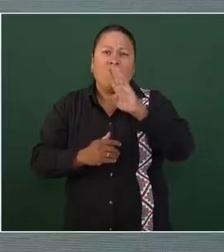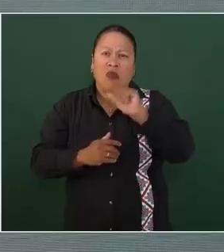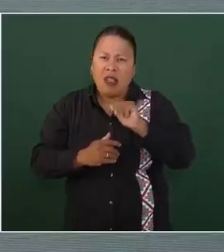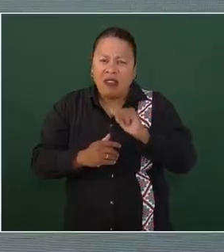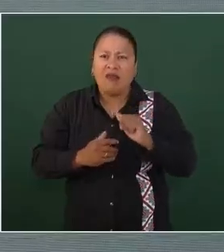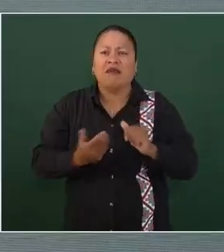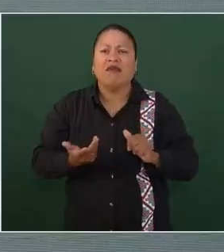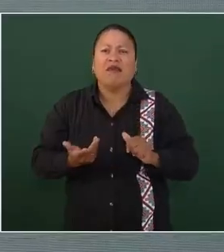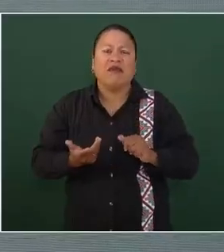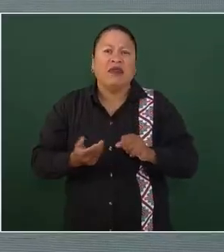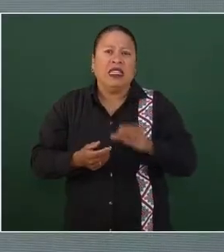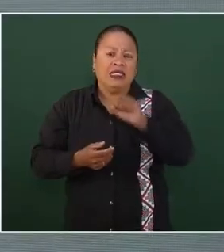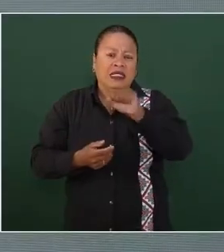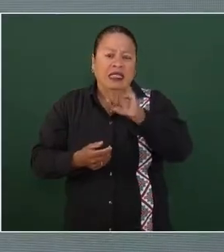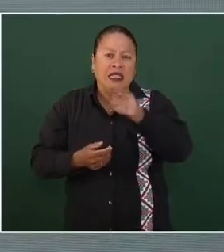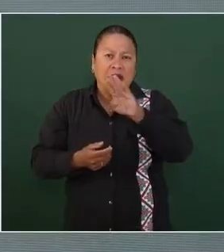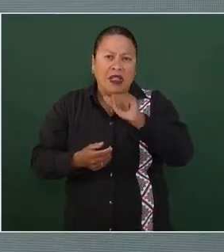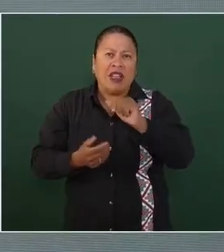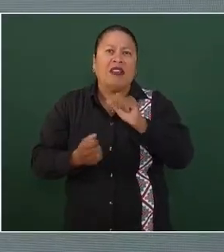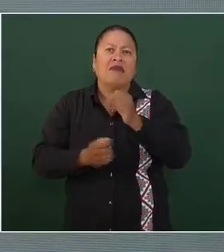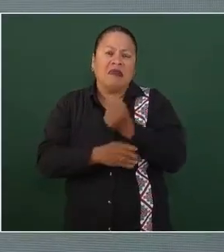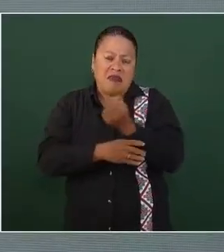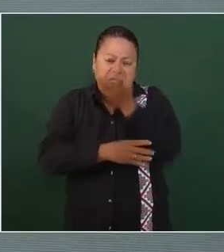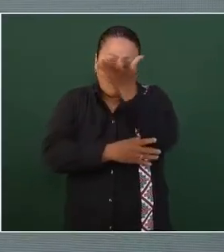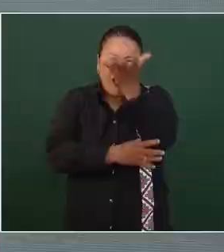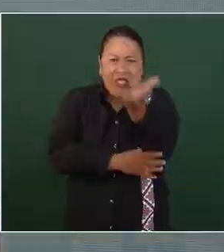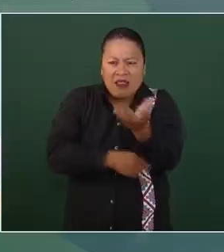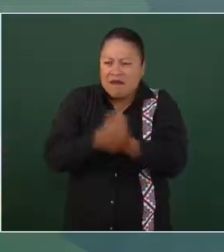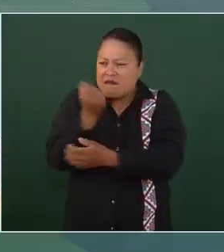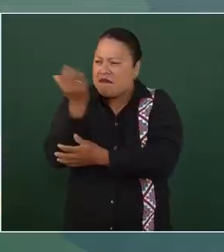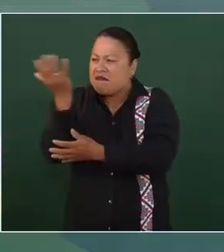ceibas palmas reales